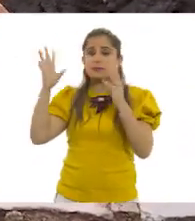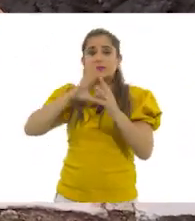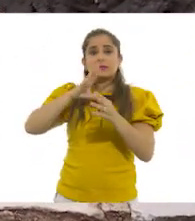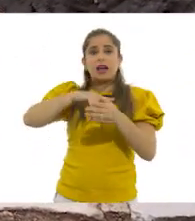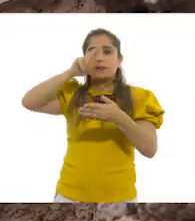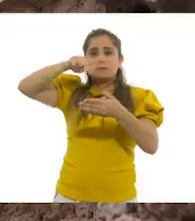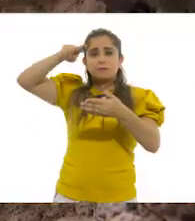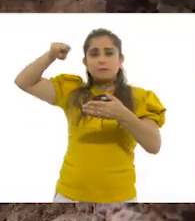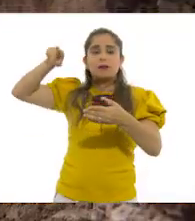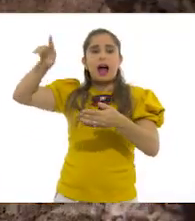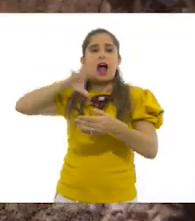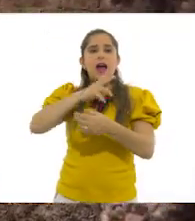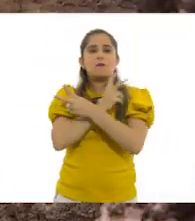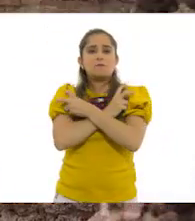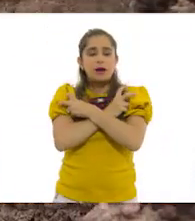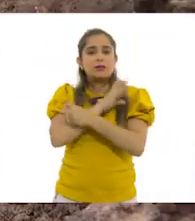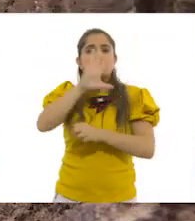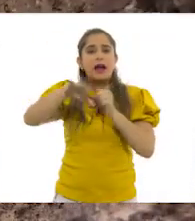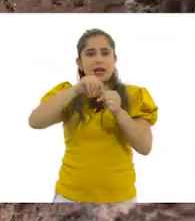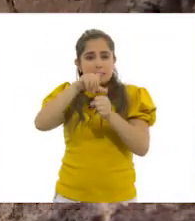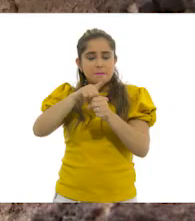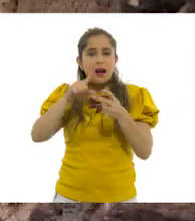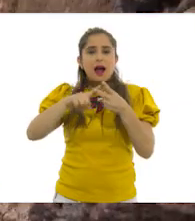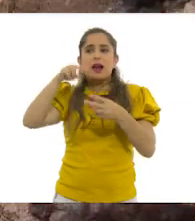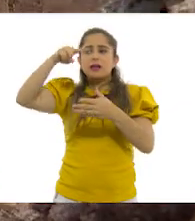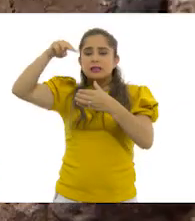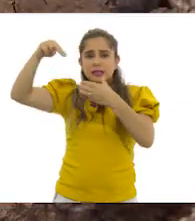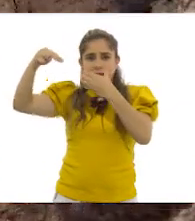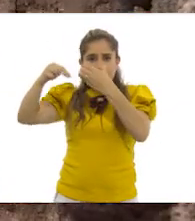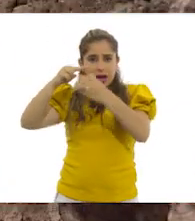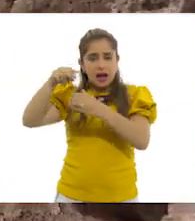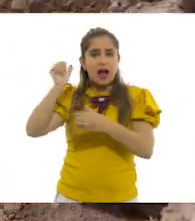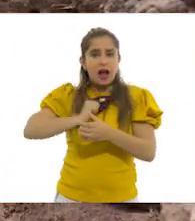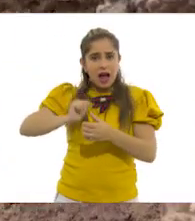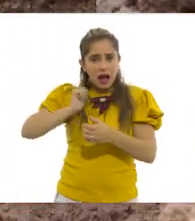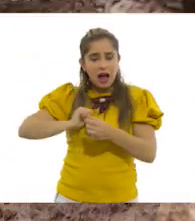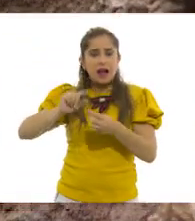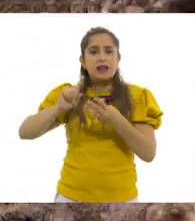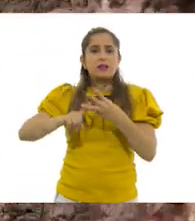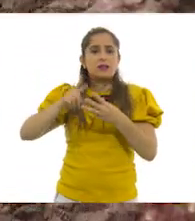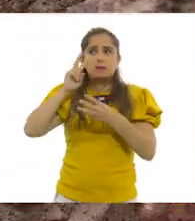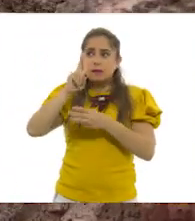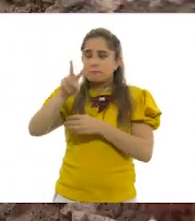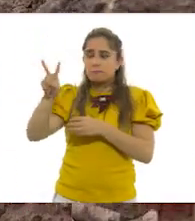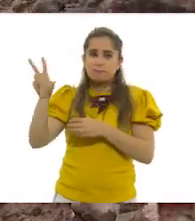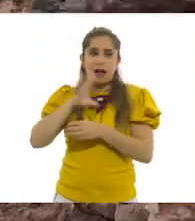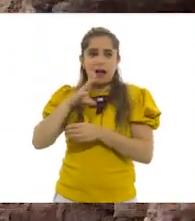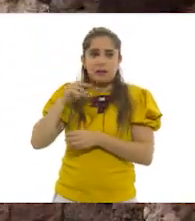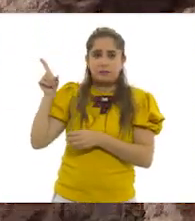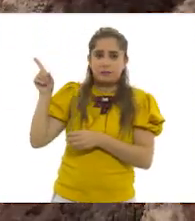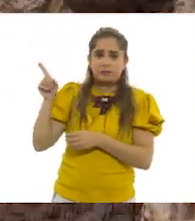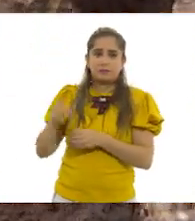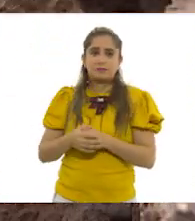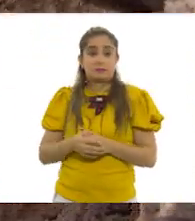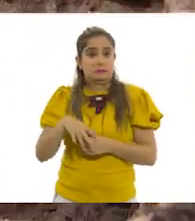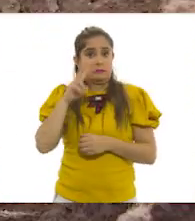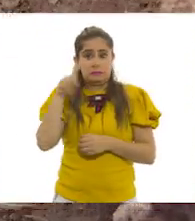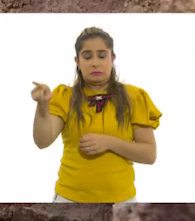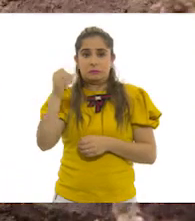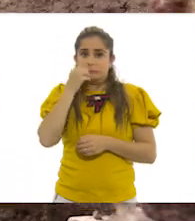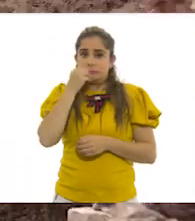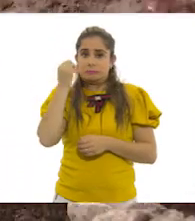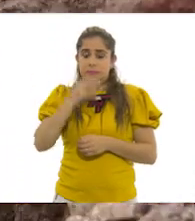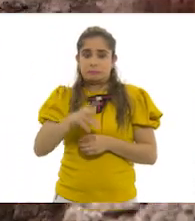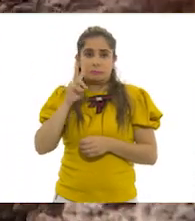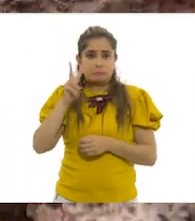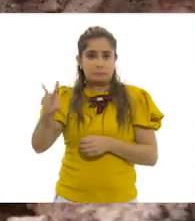cerámica, ¿no? Hay huesos de animales, cerámica colonial, hasta llegar a los niveles prehispánicos. Eso de allá está formidable, esta parte de